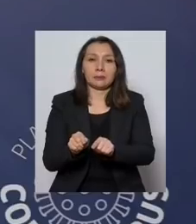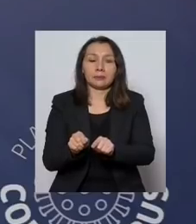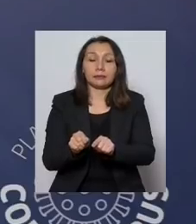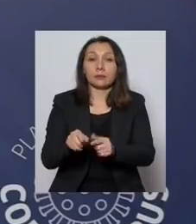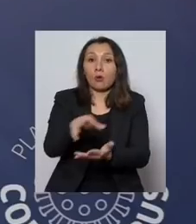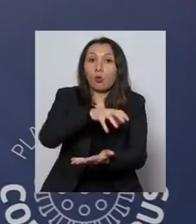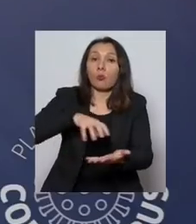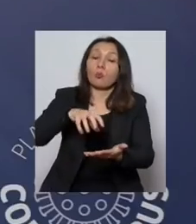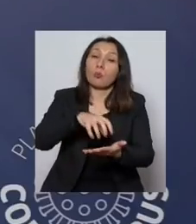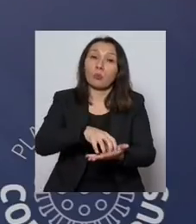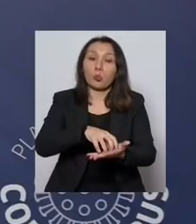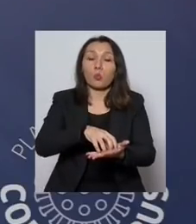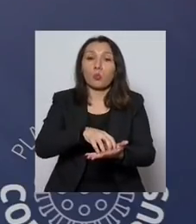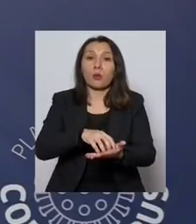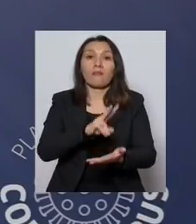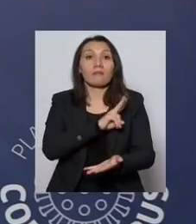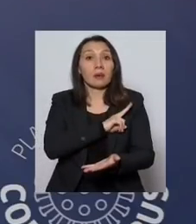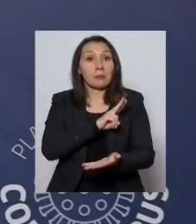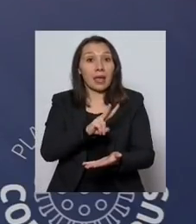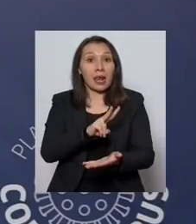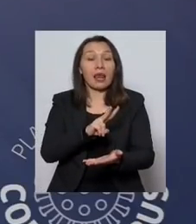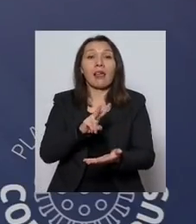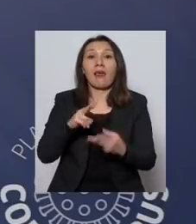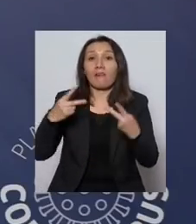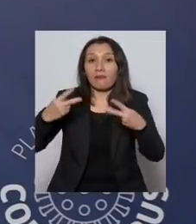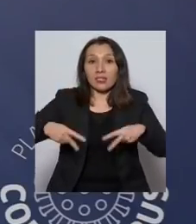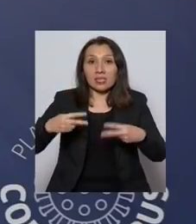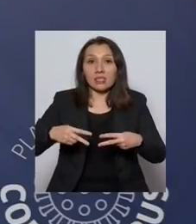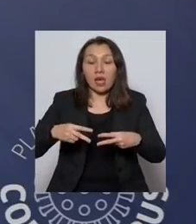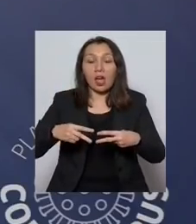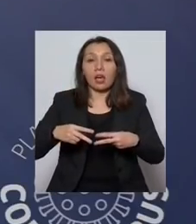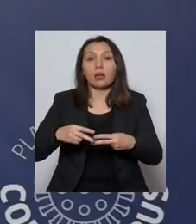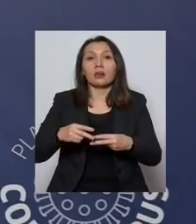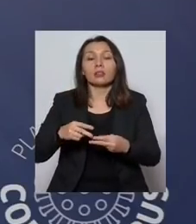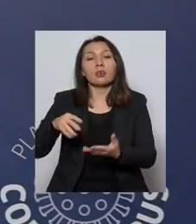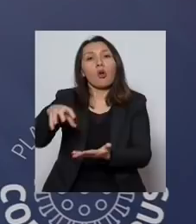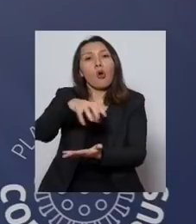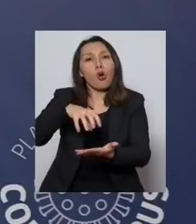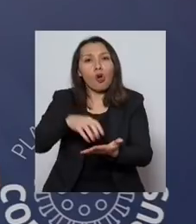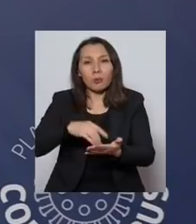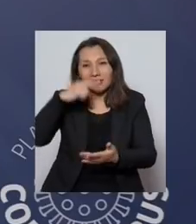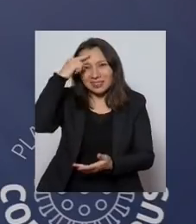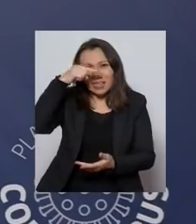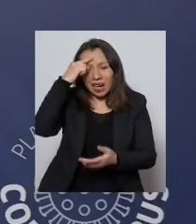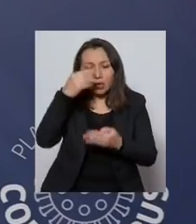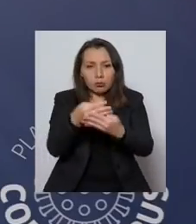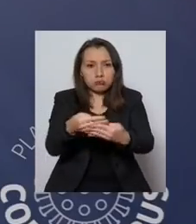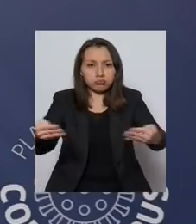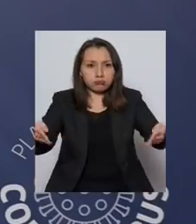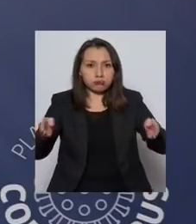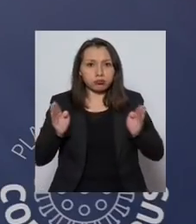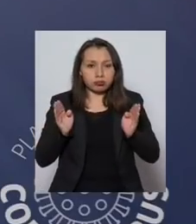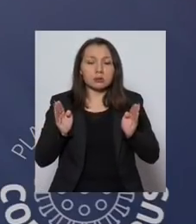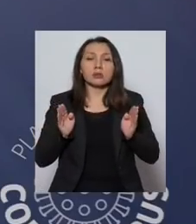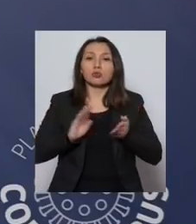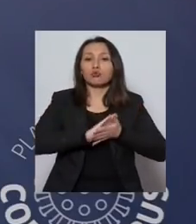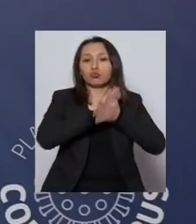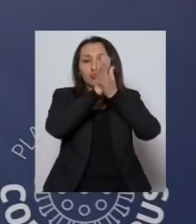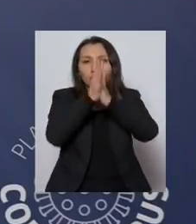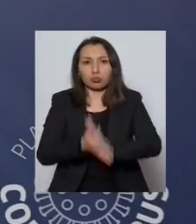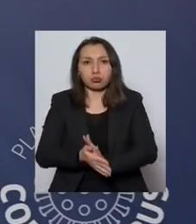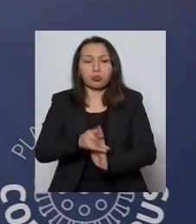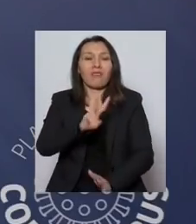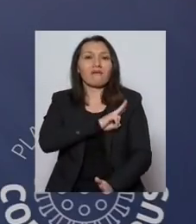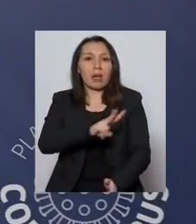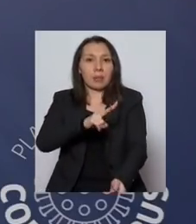en la comuna de Valparaíso y Viña, en la comuna de San Antonio un cordón y en toda la región